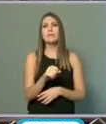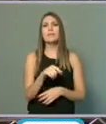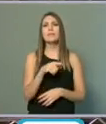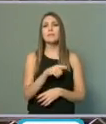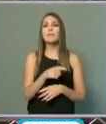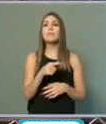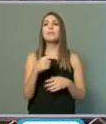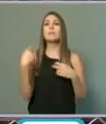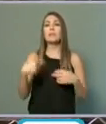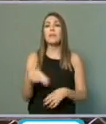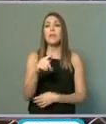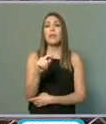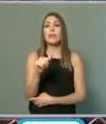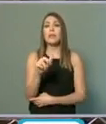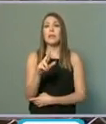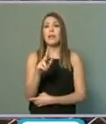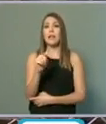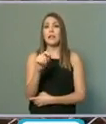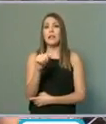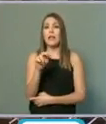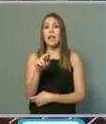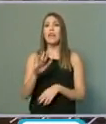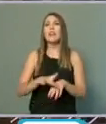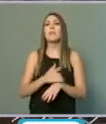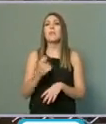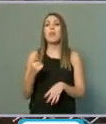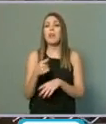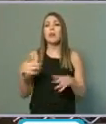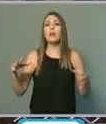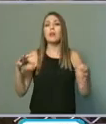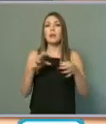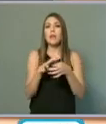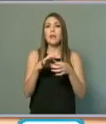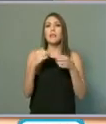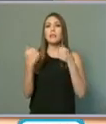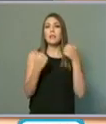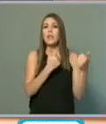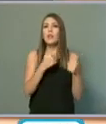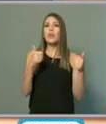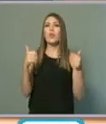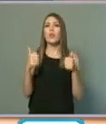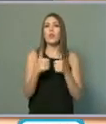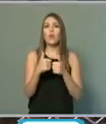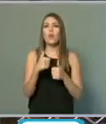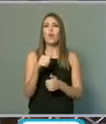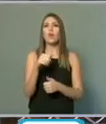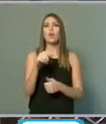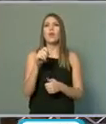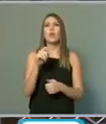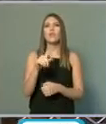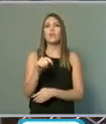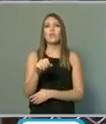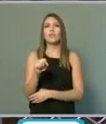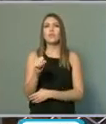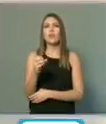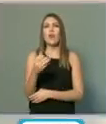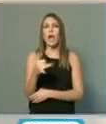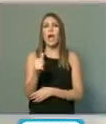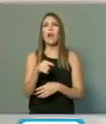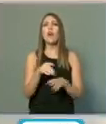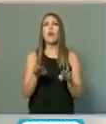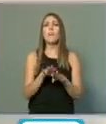llamamos tartar, ¿por qué? Porque la combinación de sandía con soya da una apariencia como a carne cruda. Tartar es carne cruda